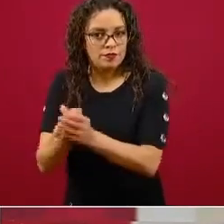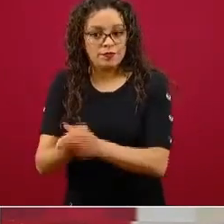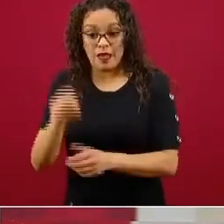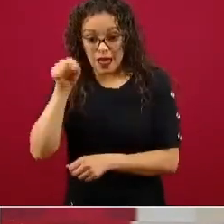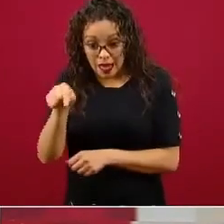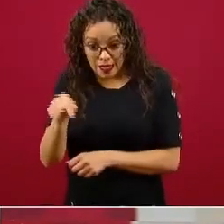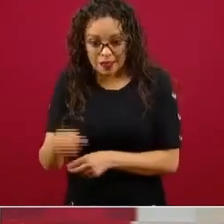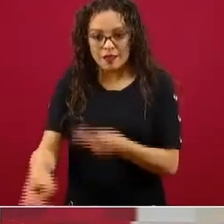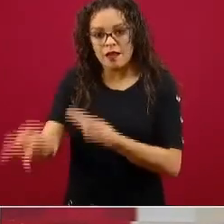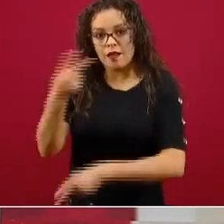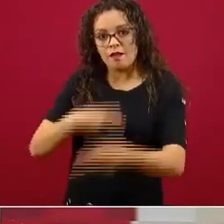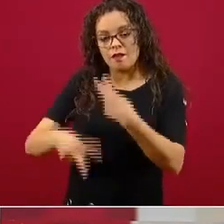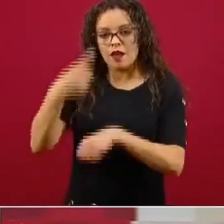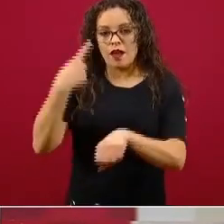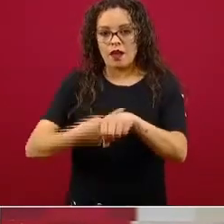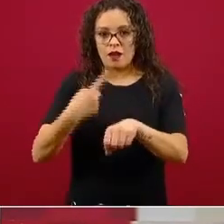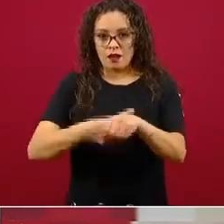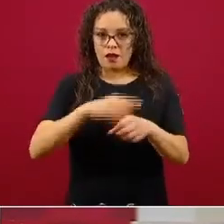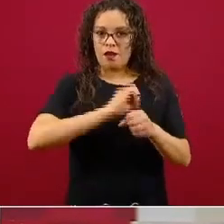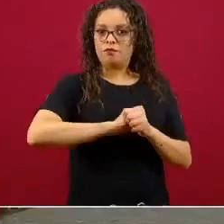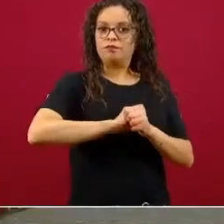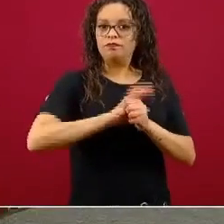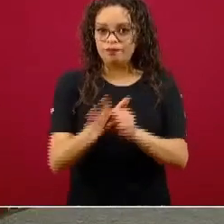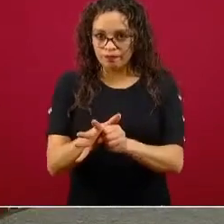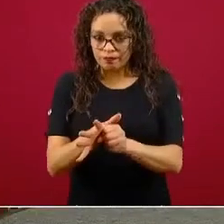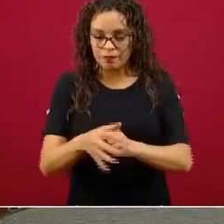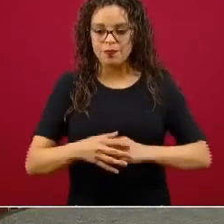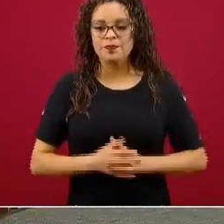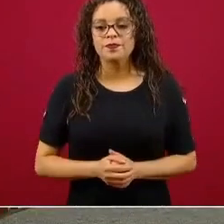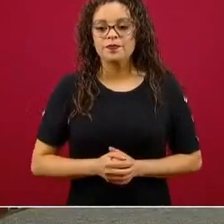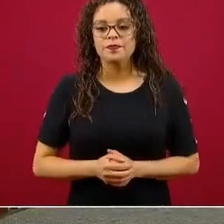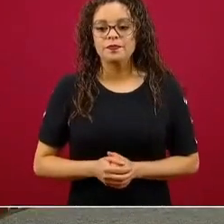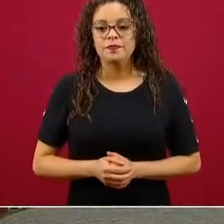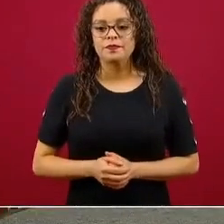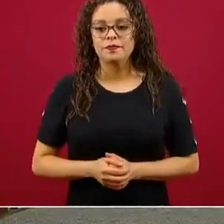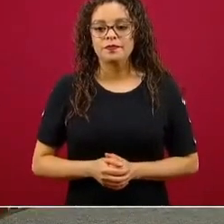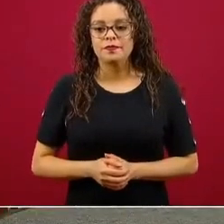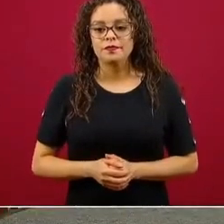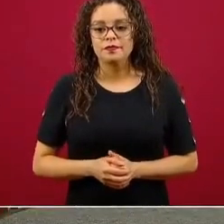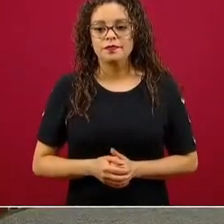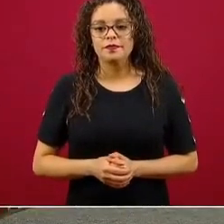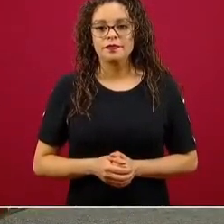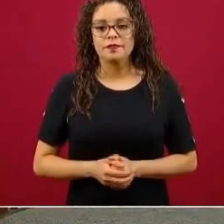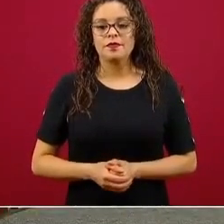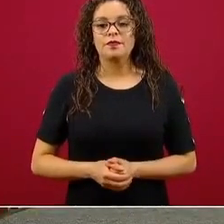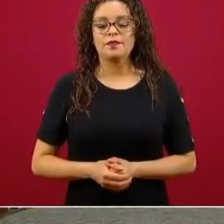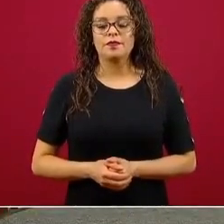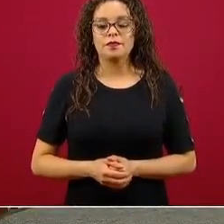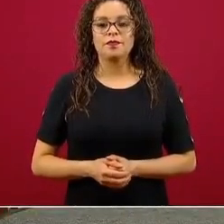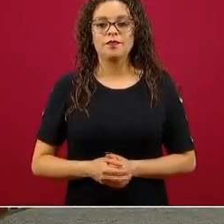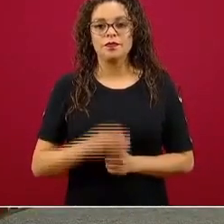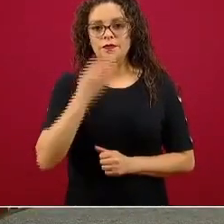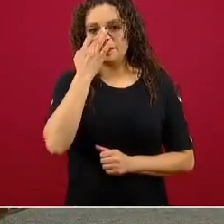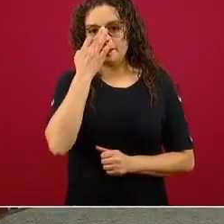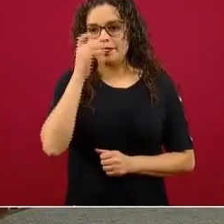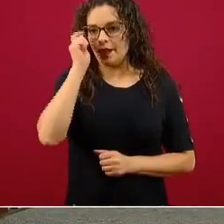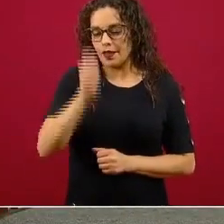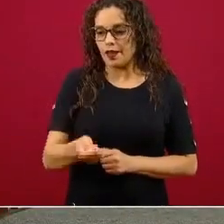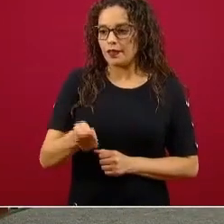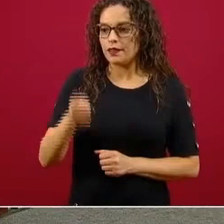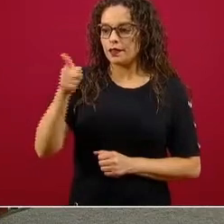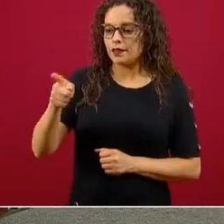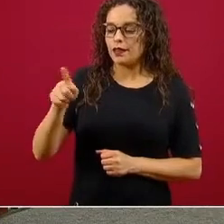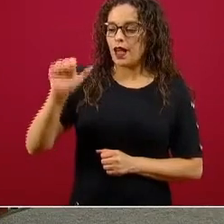es el agente patógeno, como usted ha dicho otras veces, el agente de enfermedad. Este virus